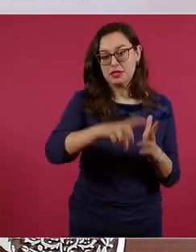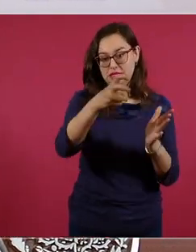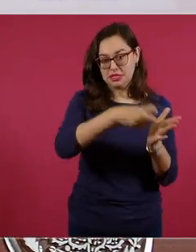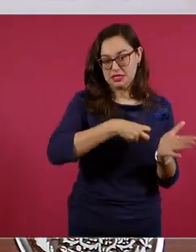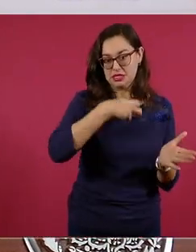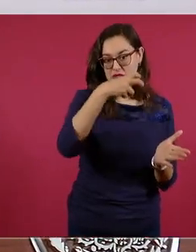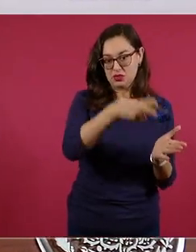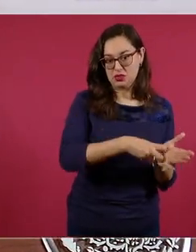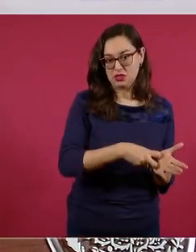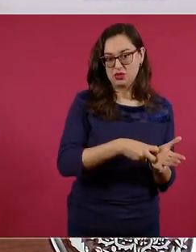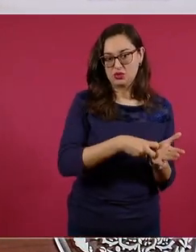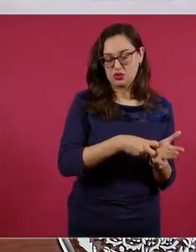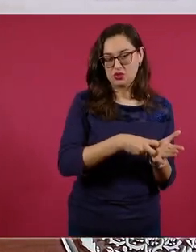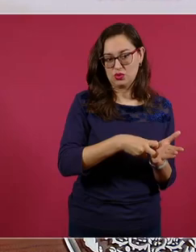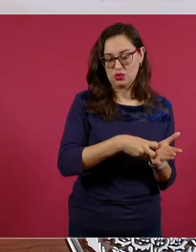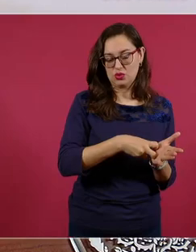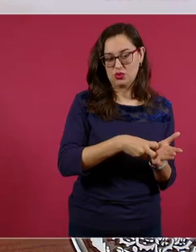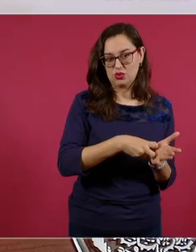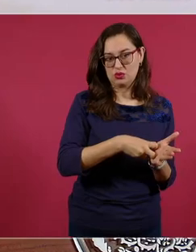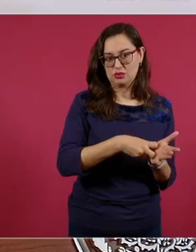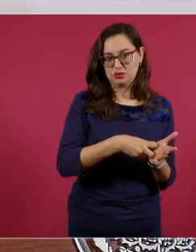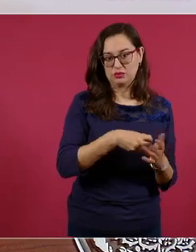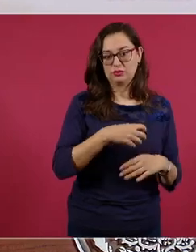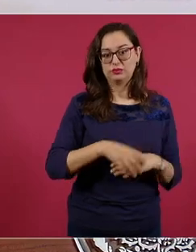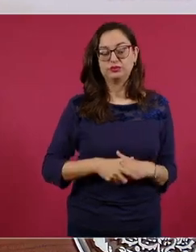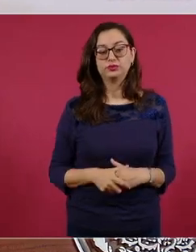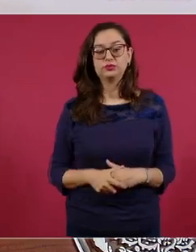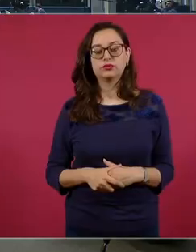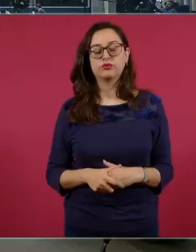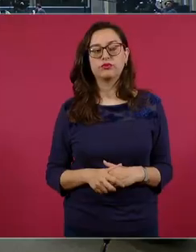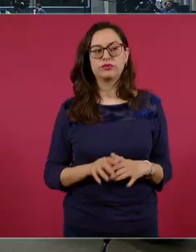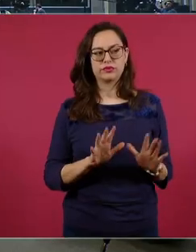Jesús, antes de irnos,